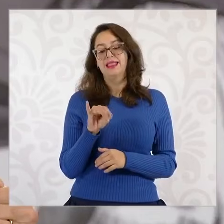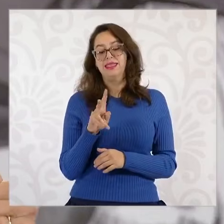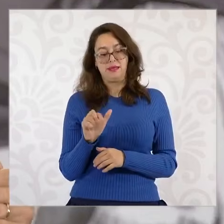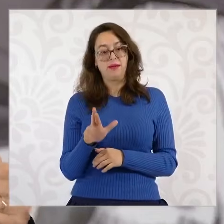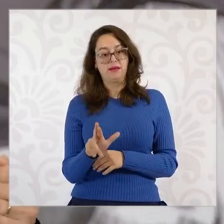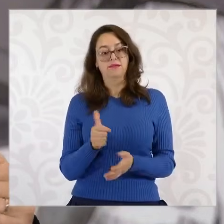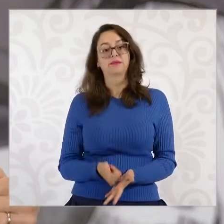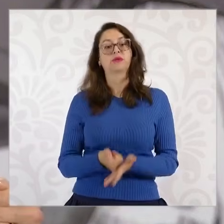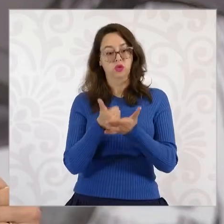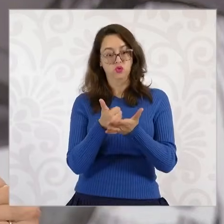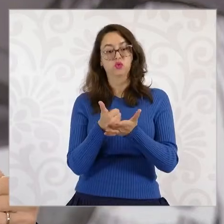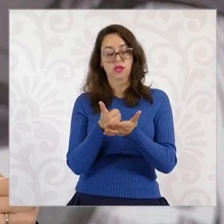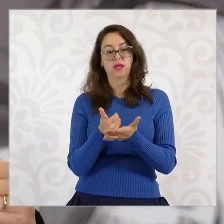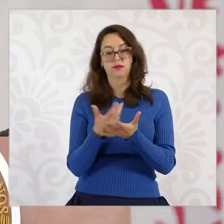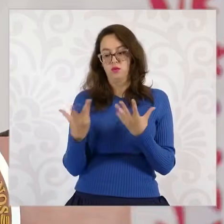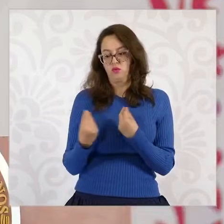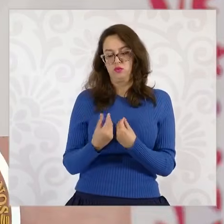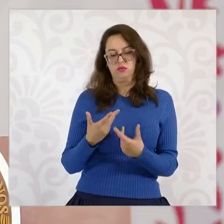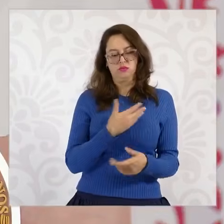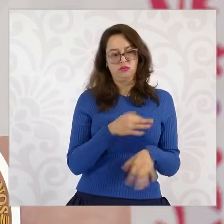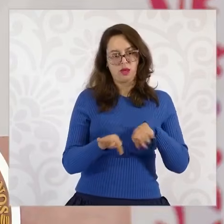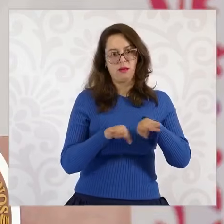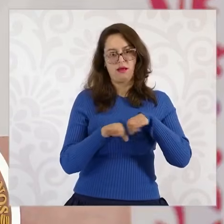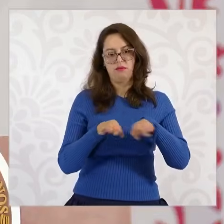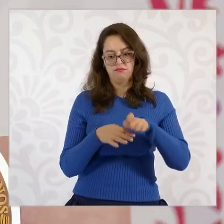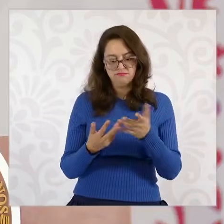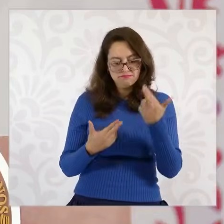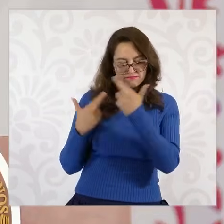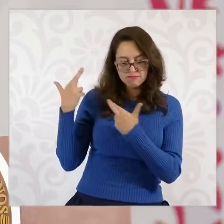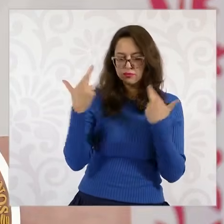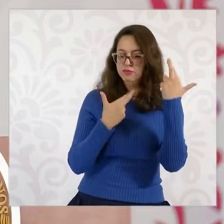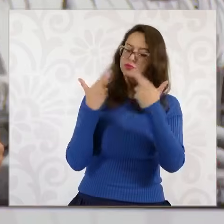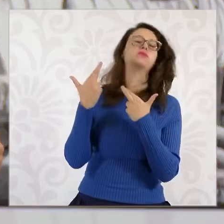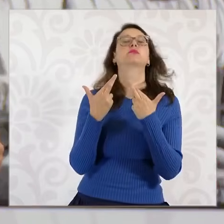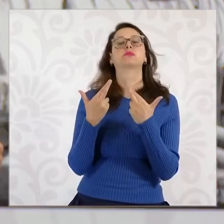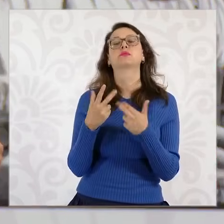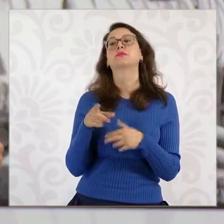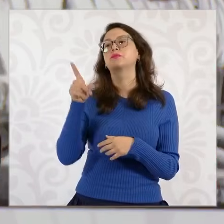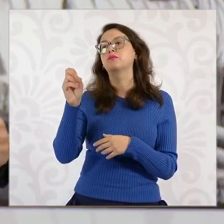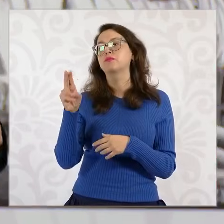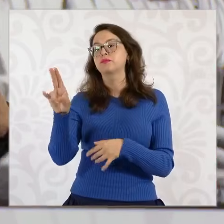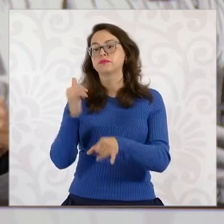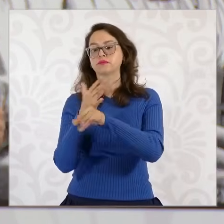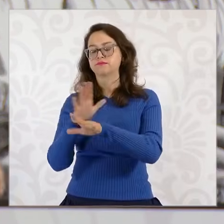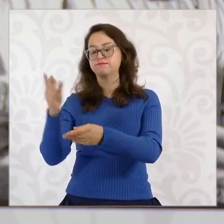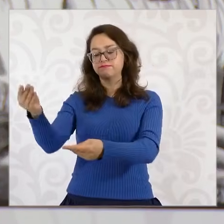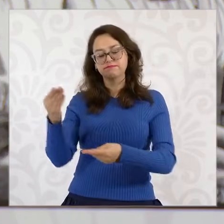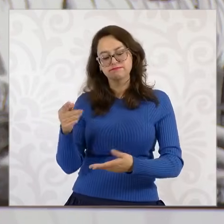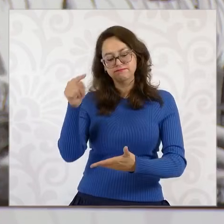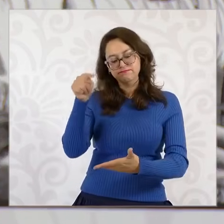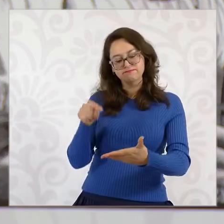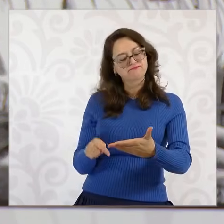Entonces, que como saben, pues trabaja en Presidencia. Entonces, se está revisando todo el informe para poderle dar todos